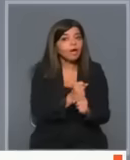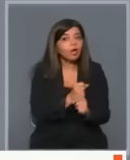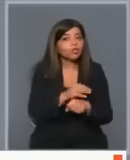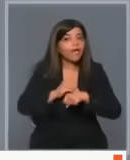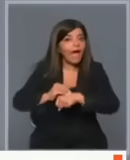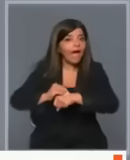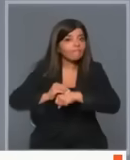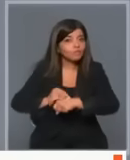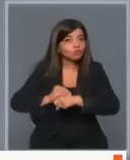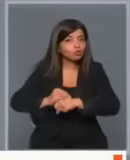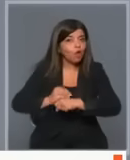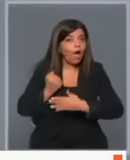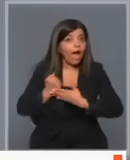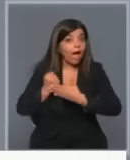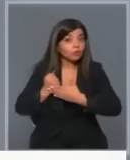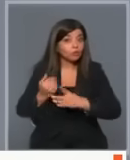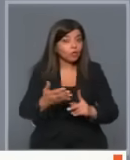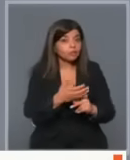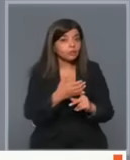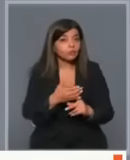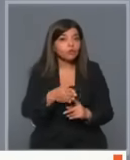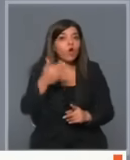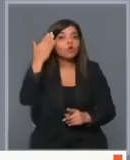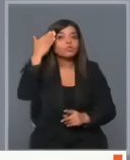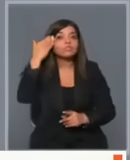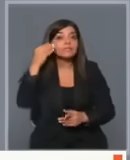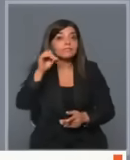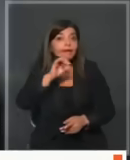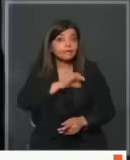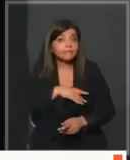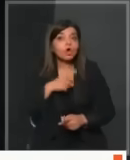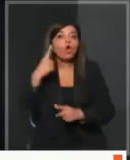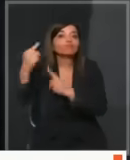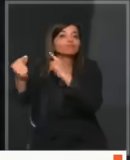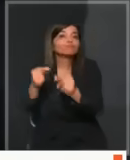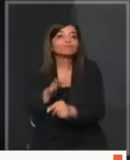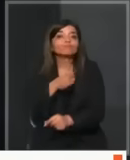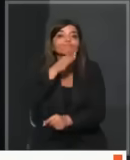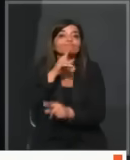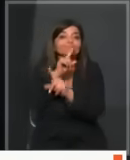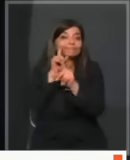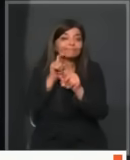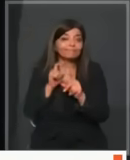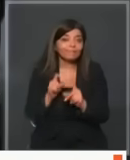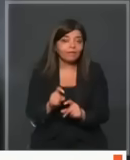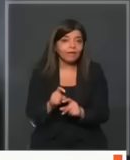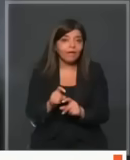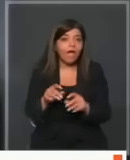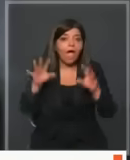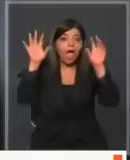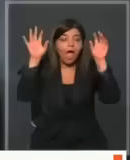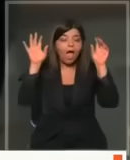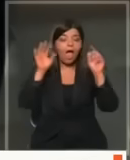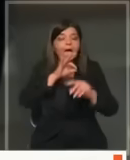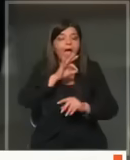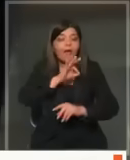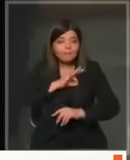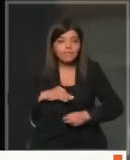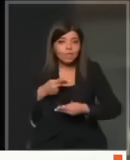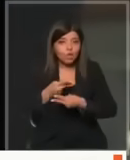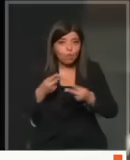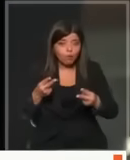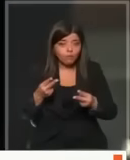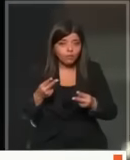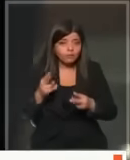produjera el secuestro. No se sabe si está en Chile o huyó. Un tiempo en que el Ministerio Público madura la posibilidad de hacer